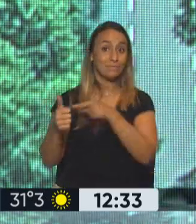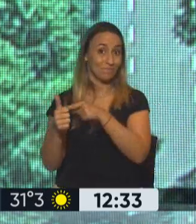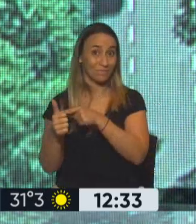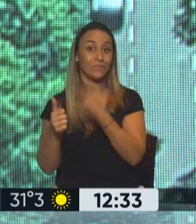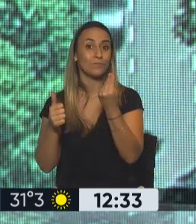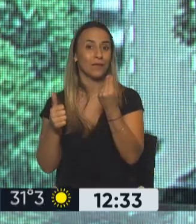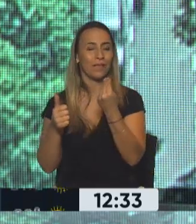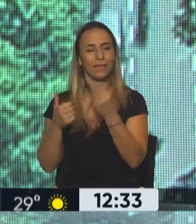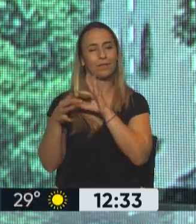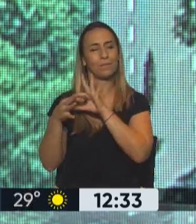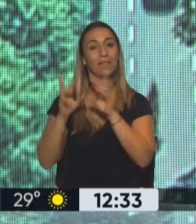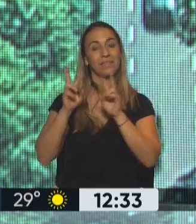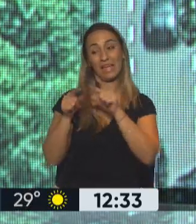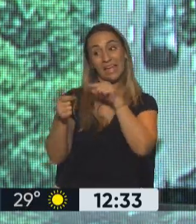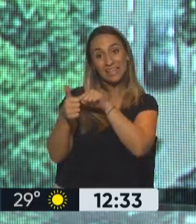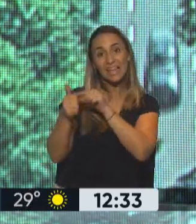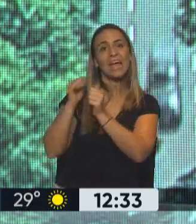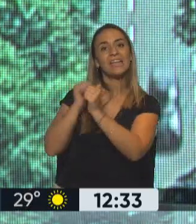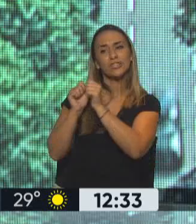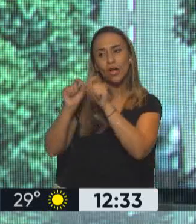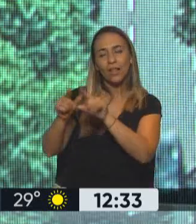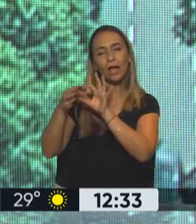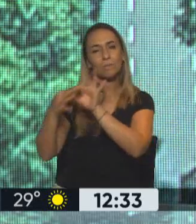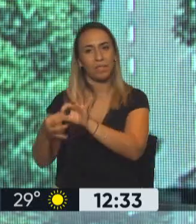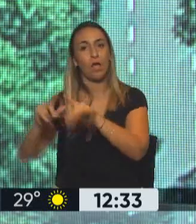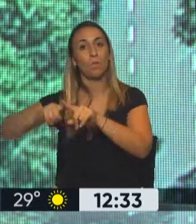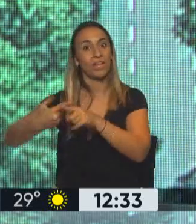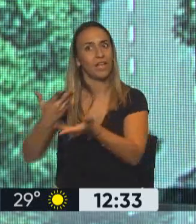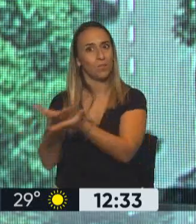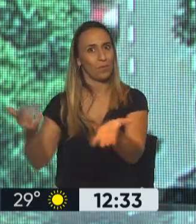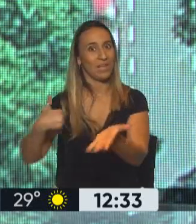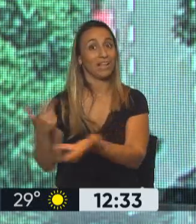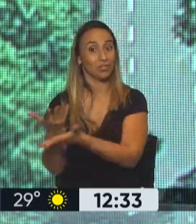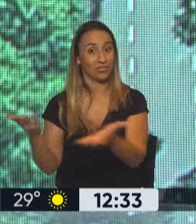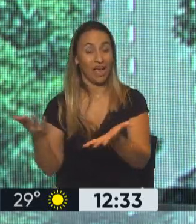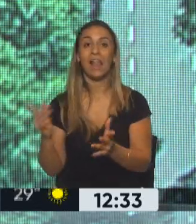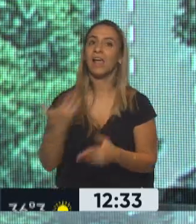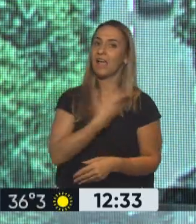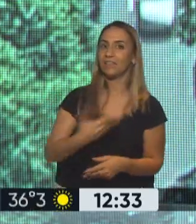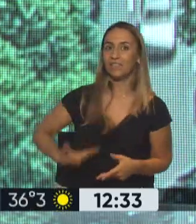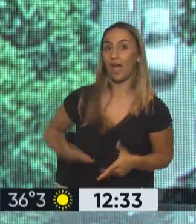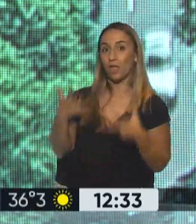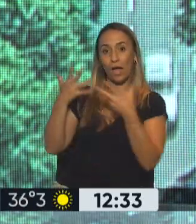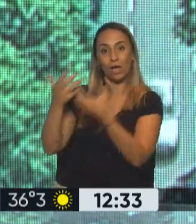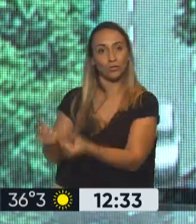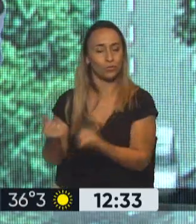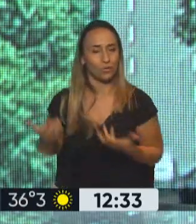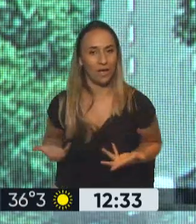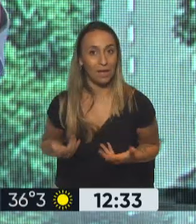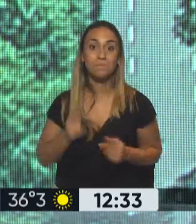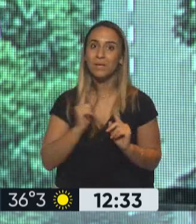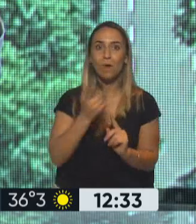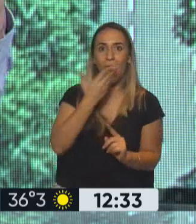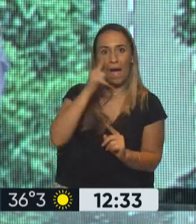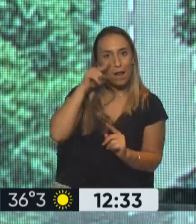La política pública, en primer lugar, el Estado y la presencia del Estado, todo lo que recién decías de su insistencia en